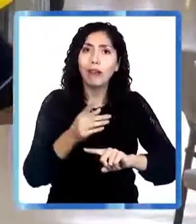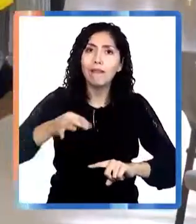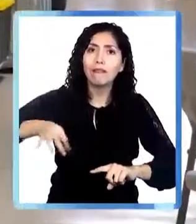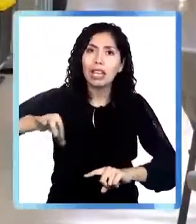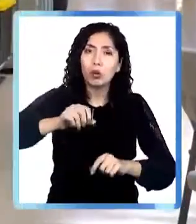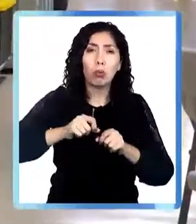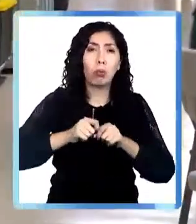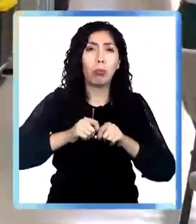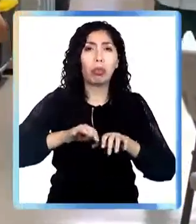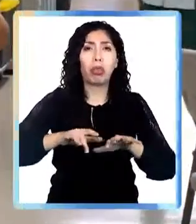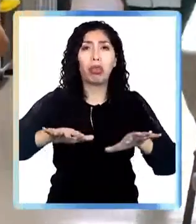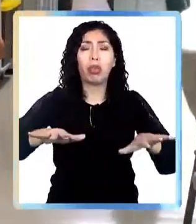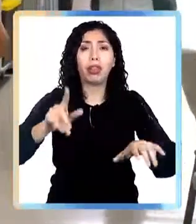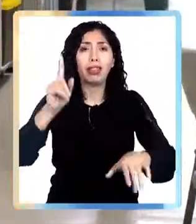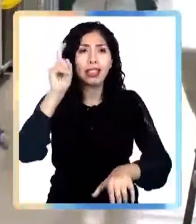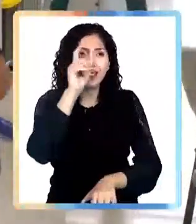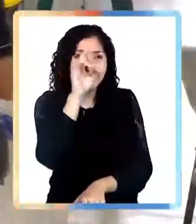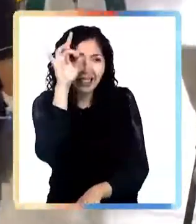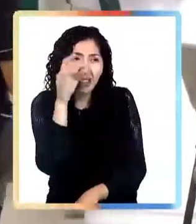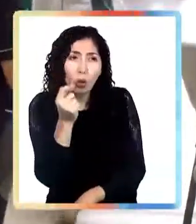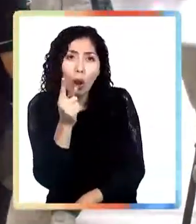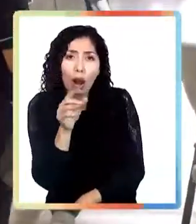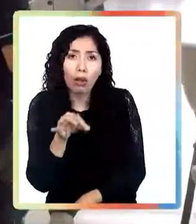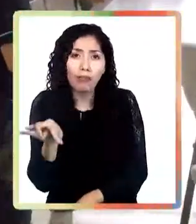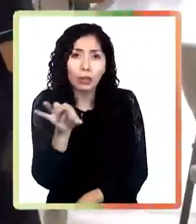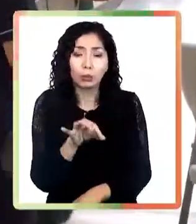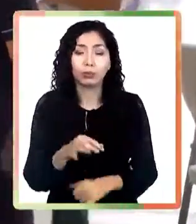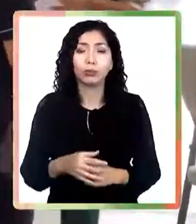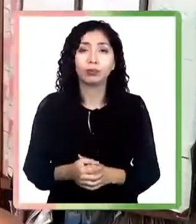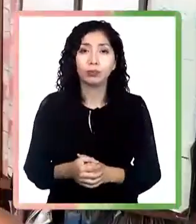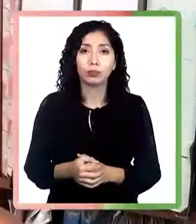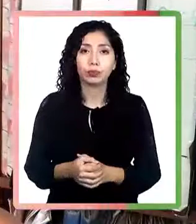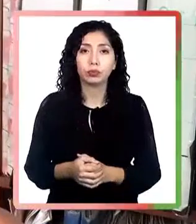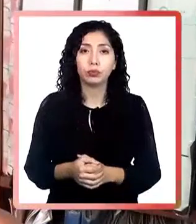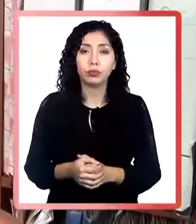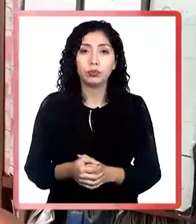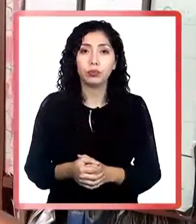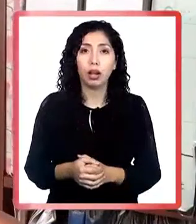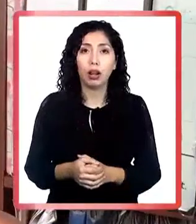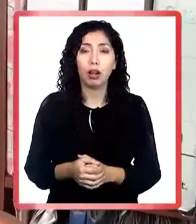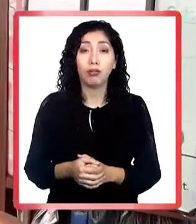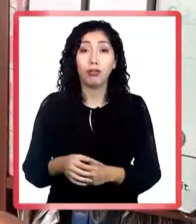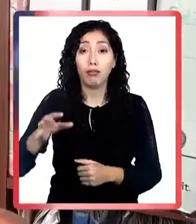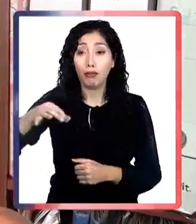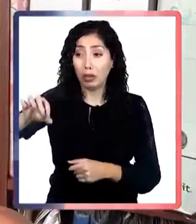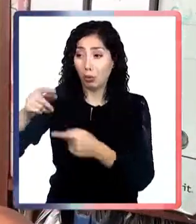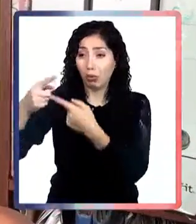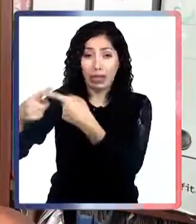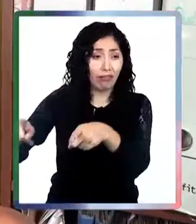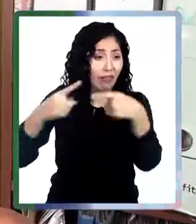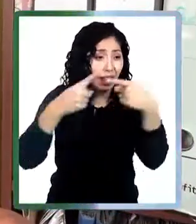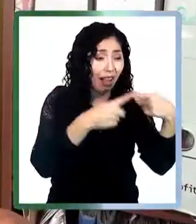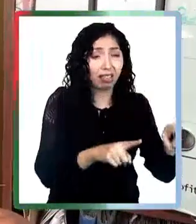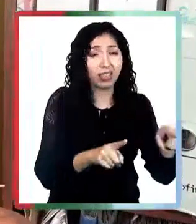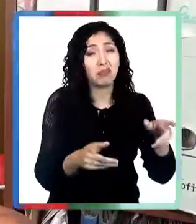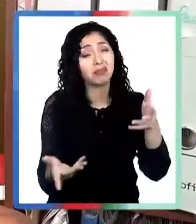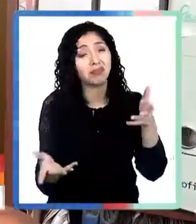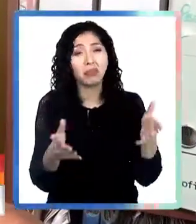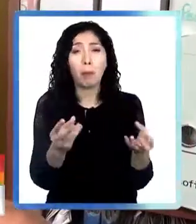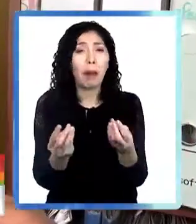y es difícil identificarlas no existen grandes diferencias en el fondo la